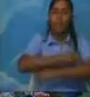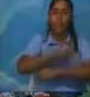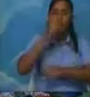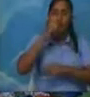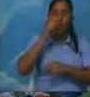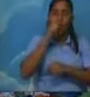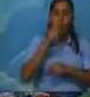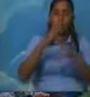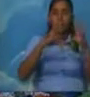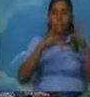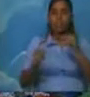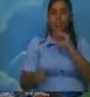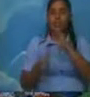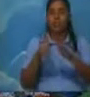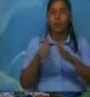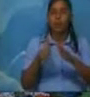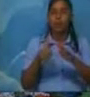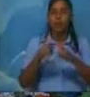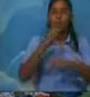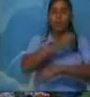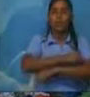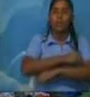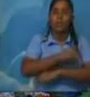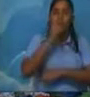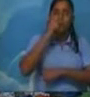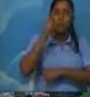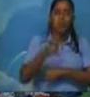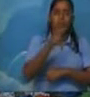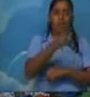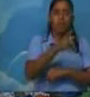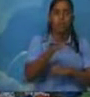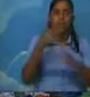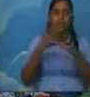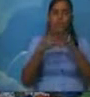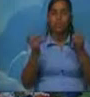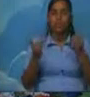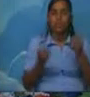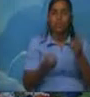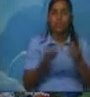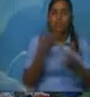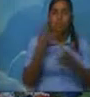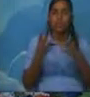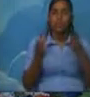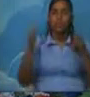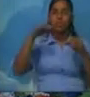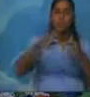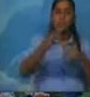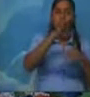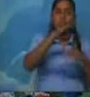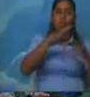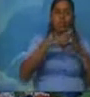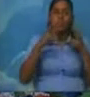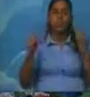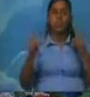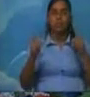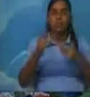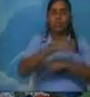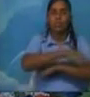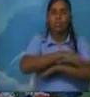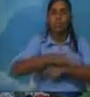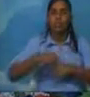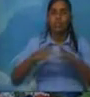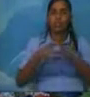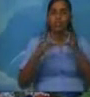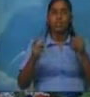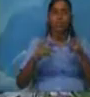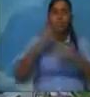la tierra es más obediente que que que los hombres la tierra hubiese producido montañas y y los animales se